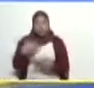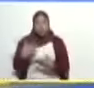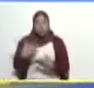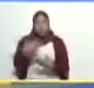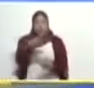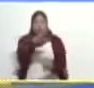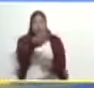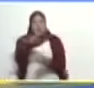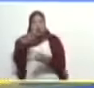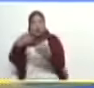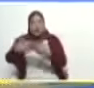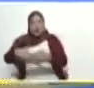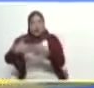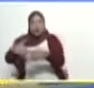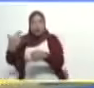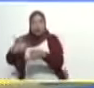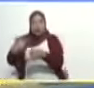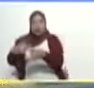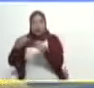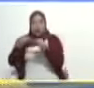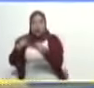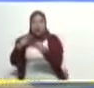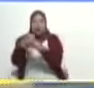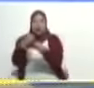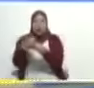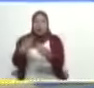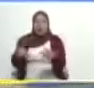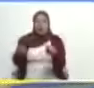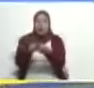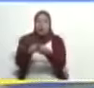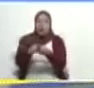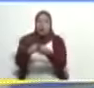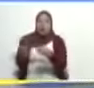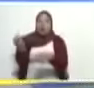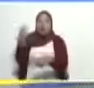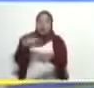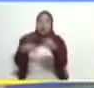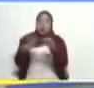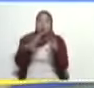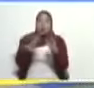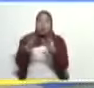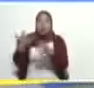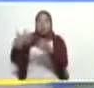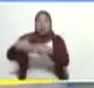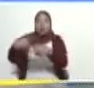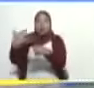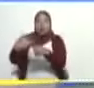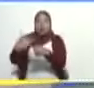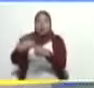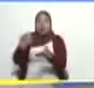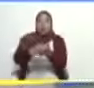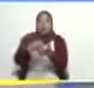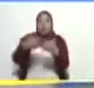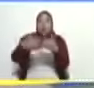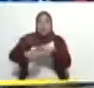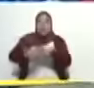Aumentando los ingresos petroleros, pendiente Tellechea, que voy contigo. Aumentando los ingresos por impuestos, pendiente José